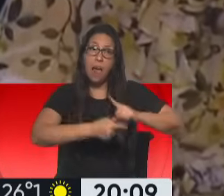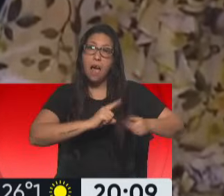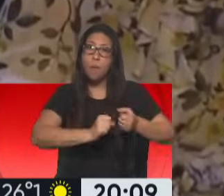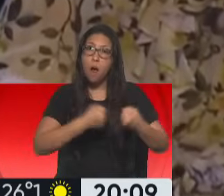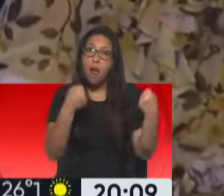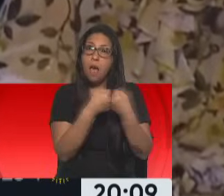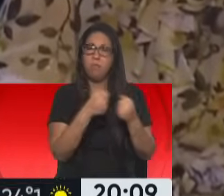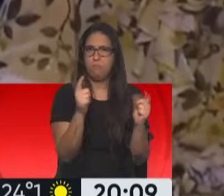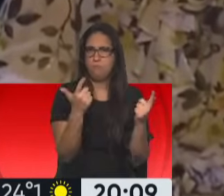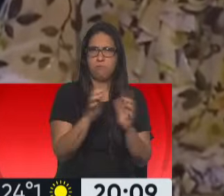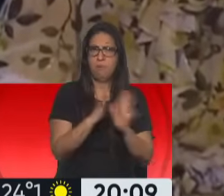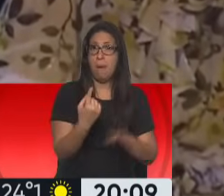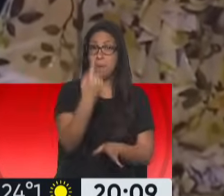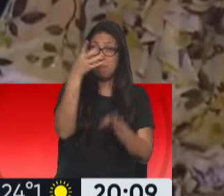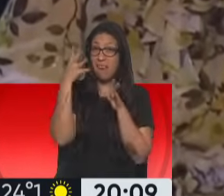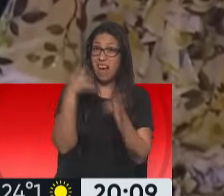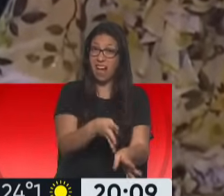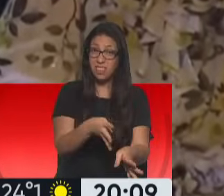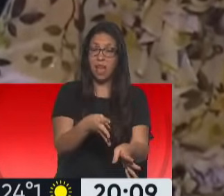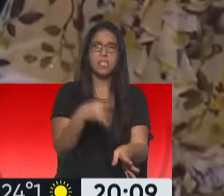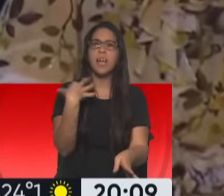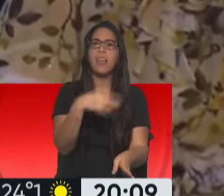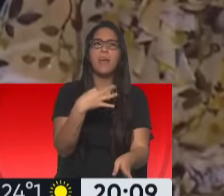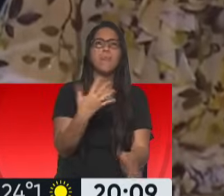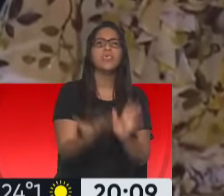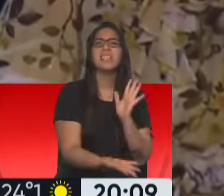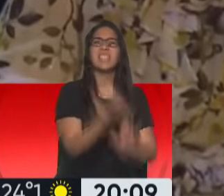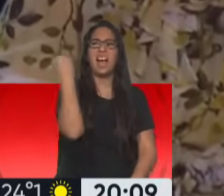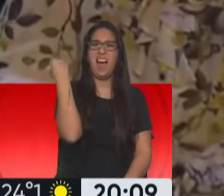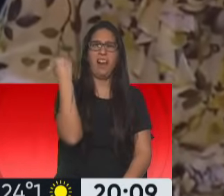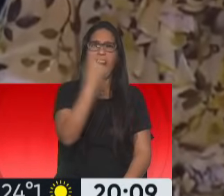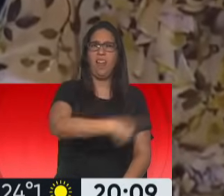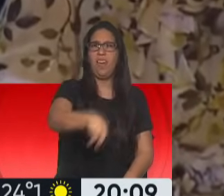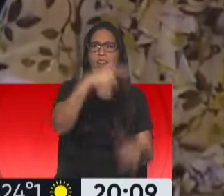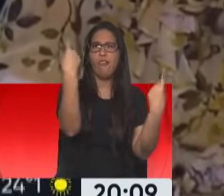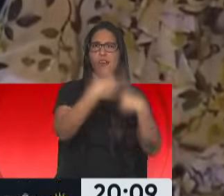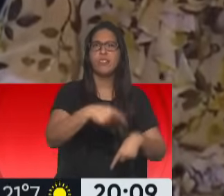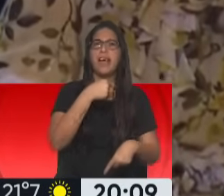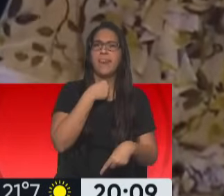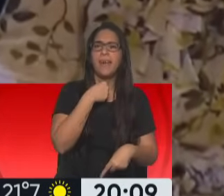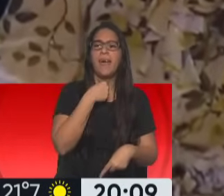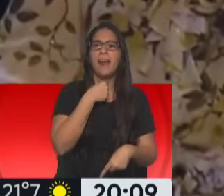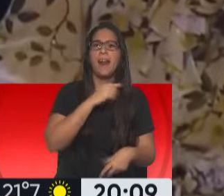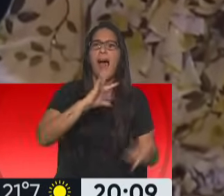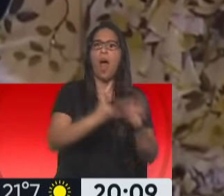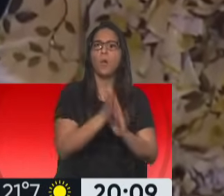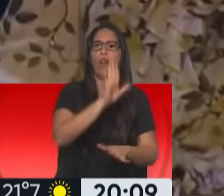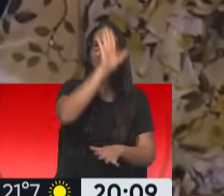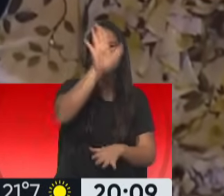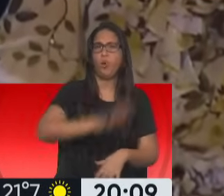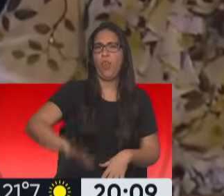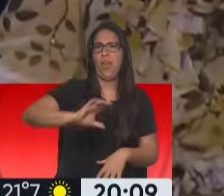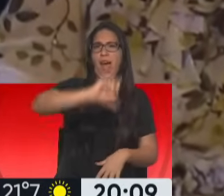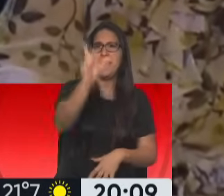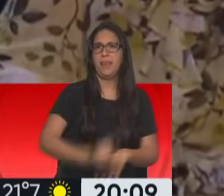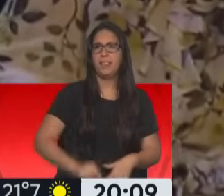eso, esta primer batalla se trata de quitarle al kirchnerismo las armas con las que buscan arruinar el futuro de todos los